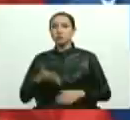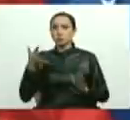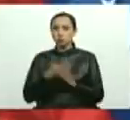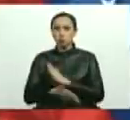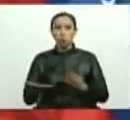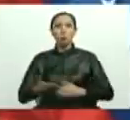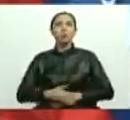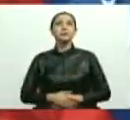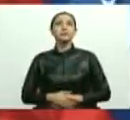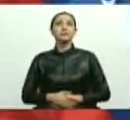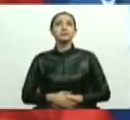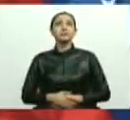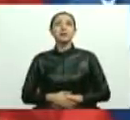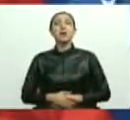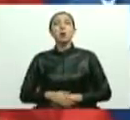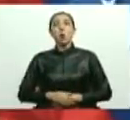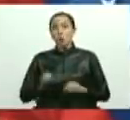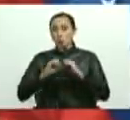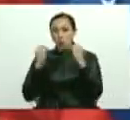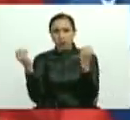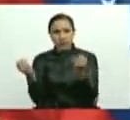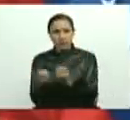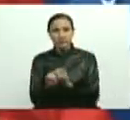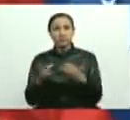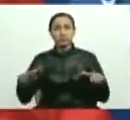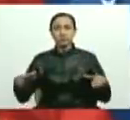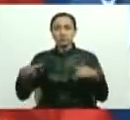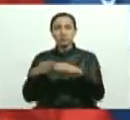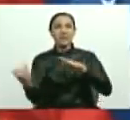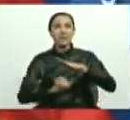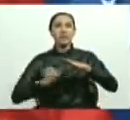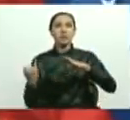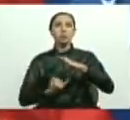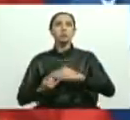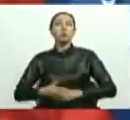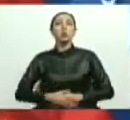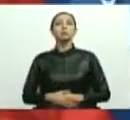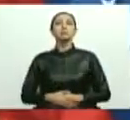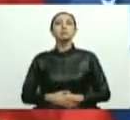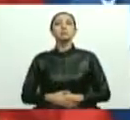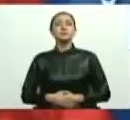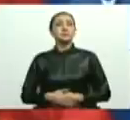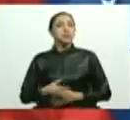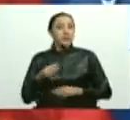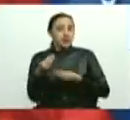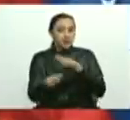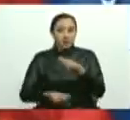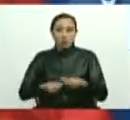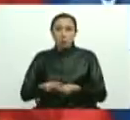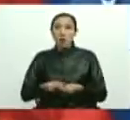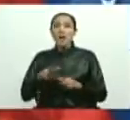de una ONG. Es decir, no ocurrió este evento